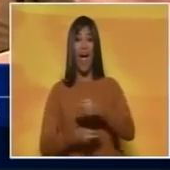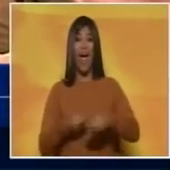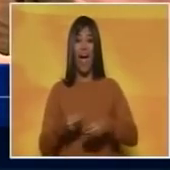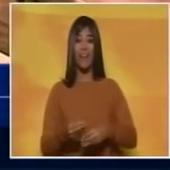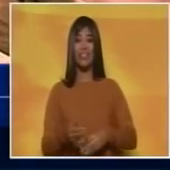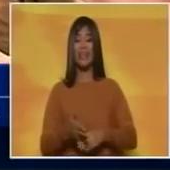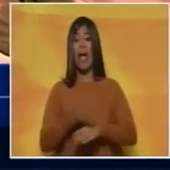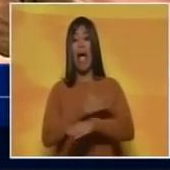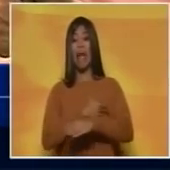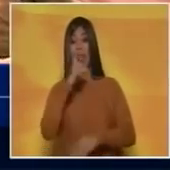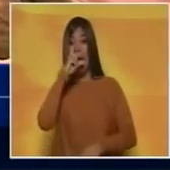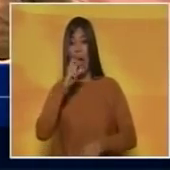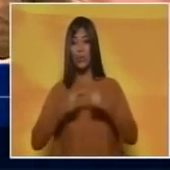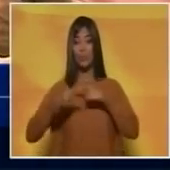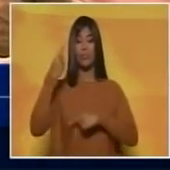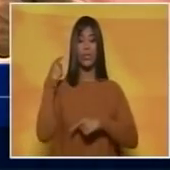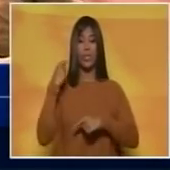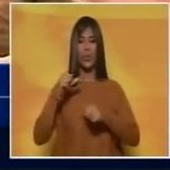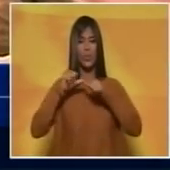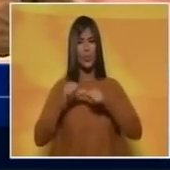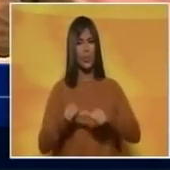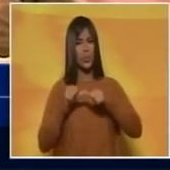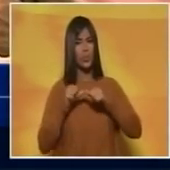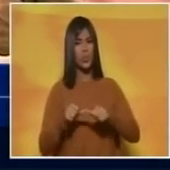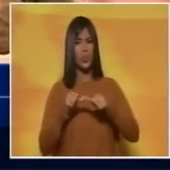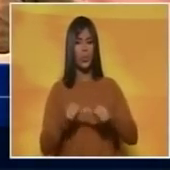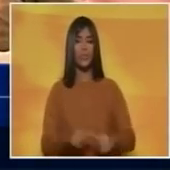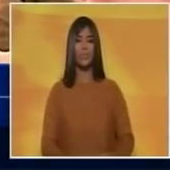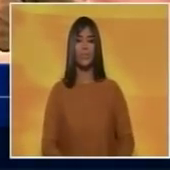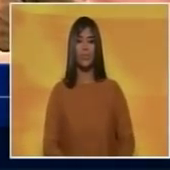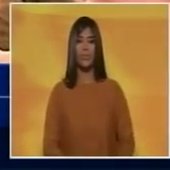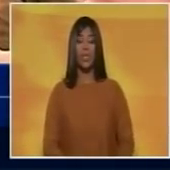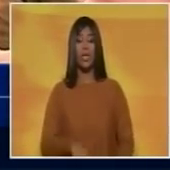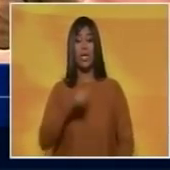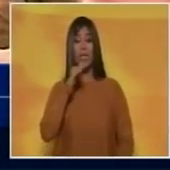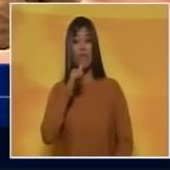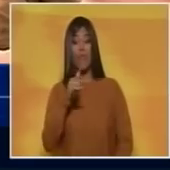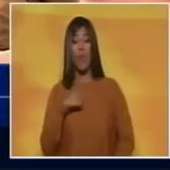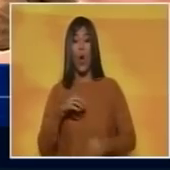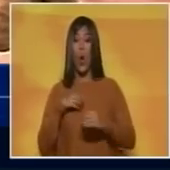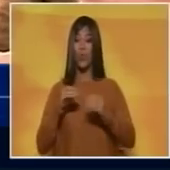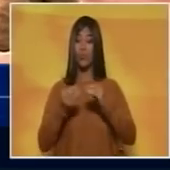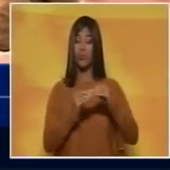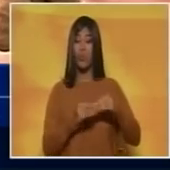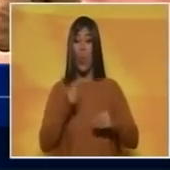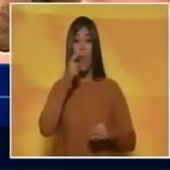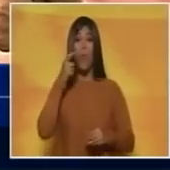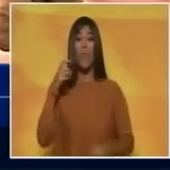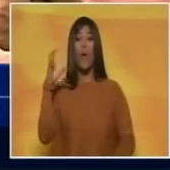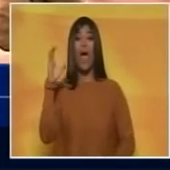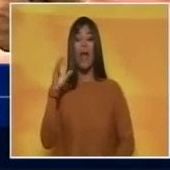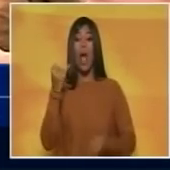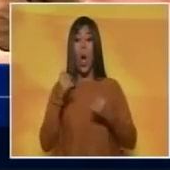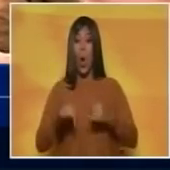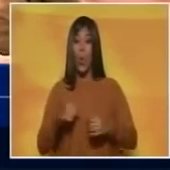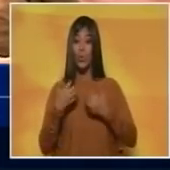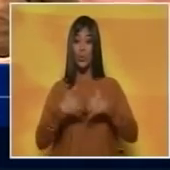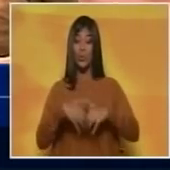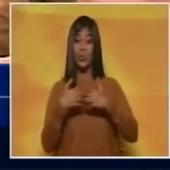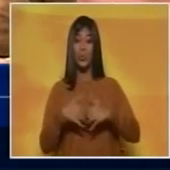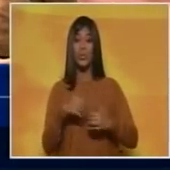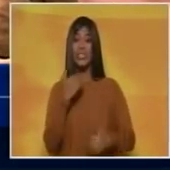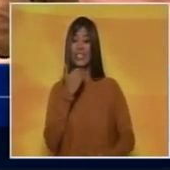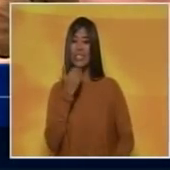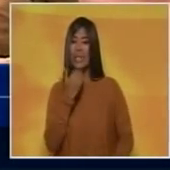realizando desde el año pasado de forma permanente. Le informábamos a nuestra organización popular que Caracas está hoy produciendo